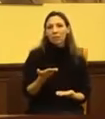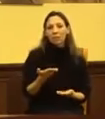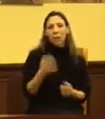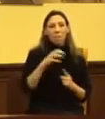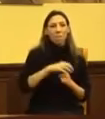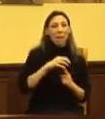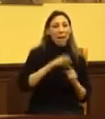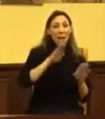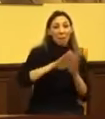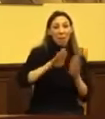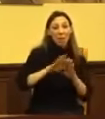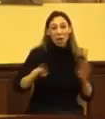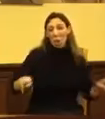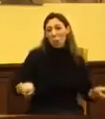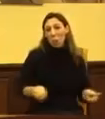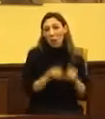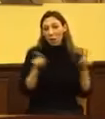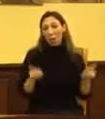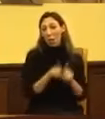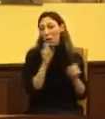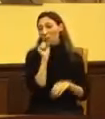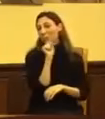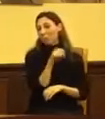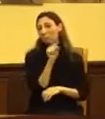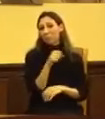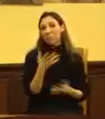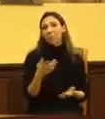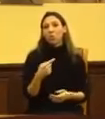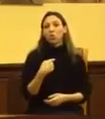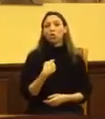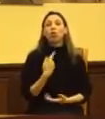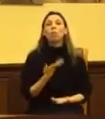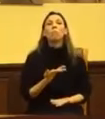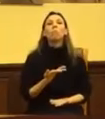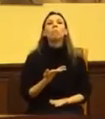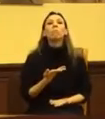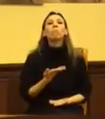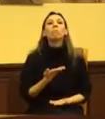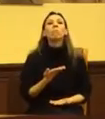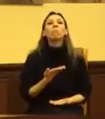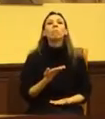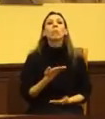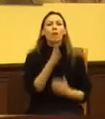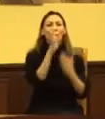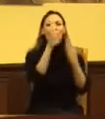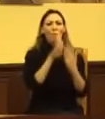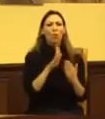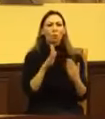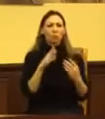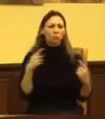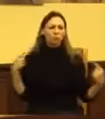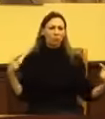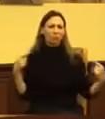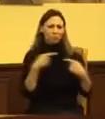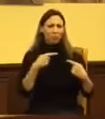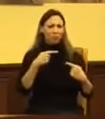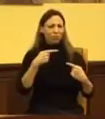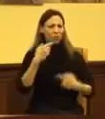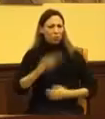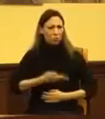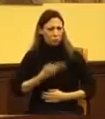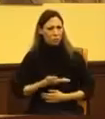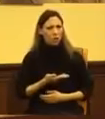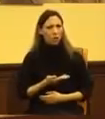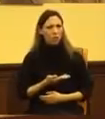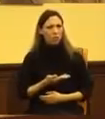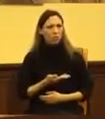los vecinos de esta ciudad. Y mire, yo me enfrenté muy gravemente con la alcaldesa, lo reconozco. Y es verdad que luego